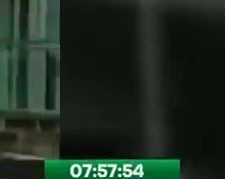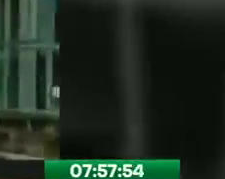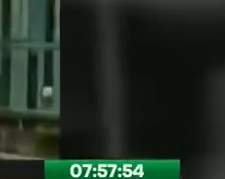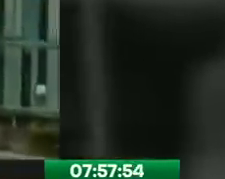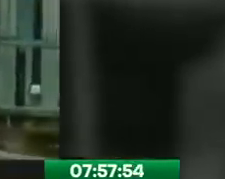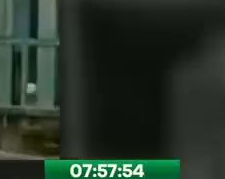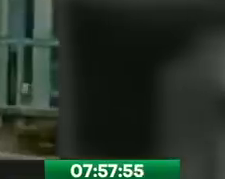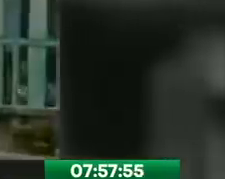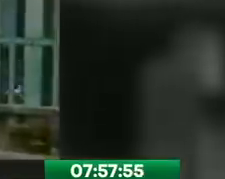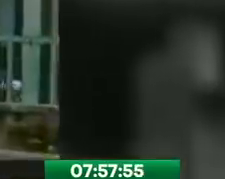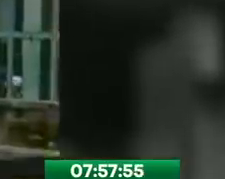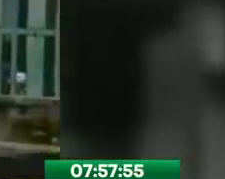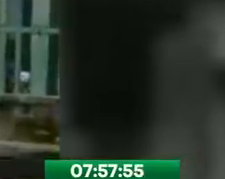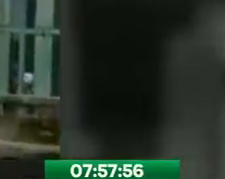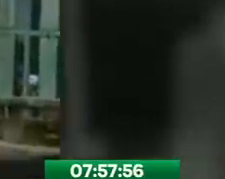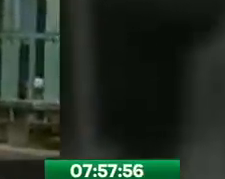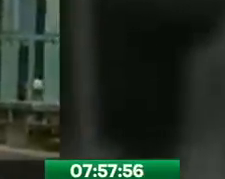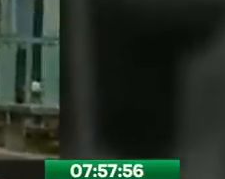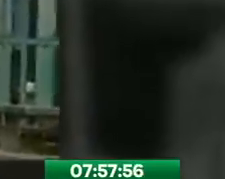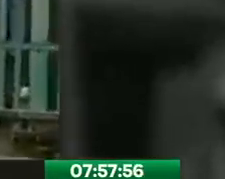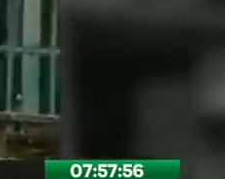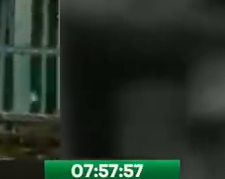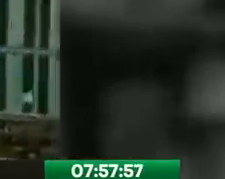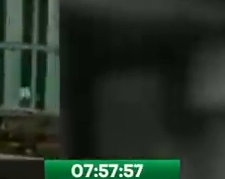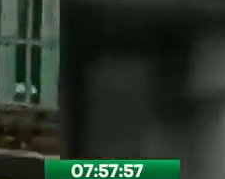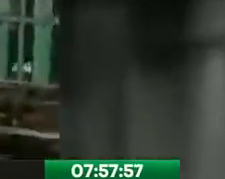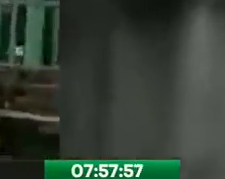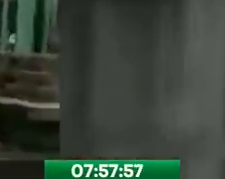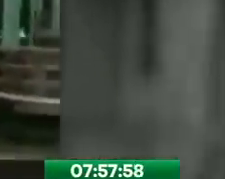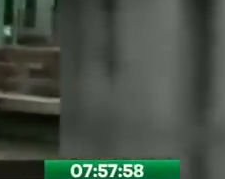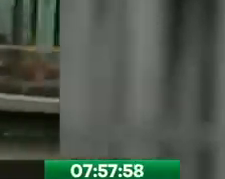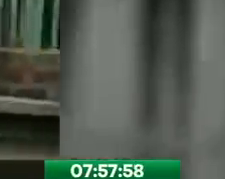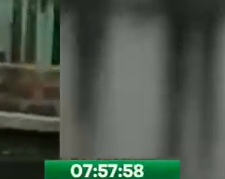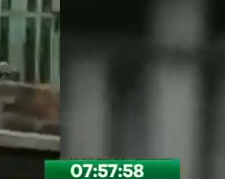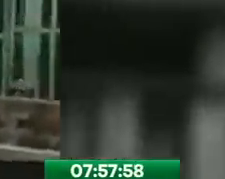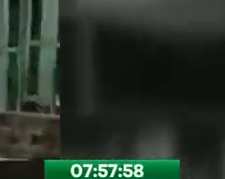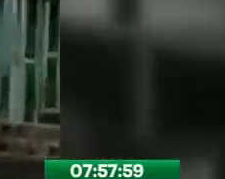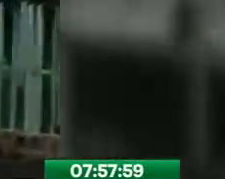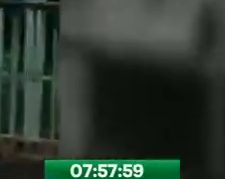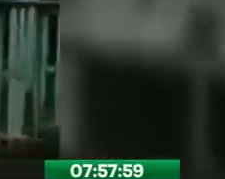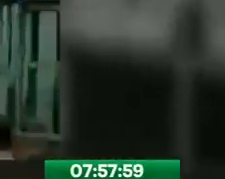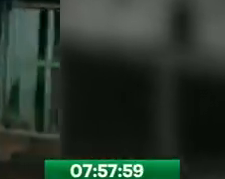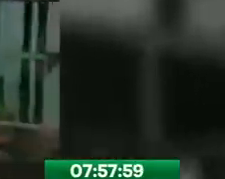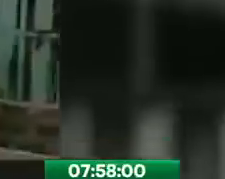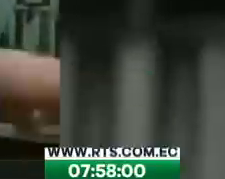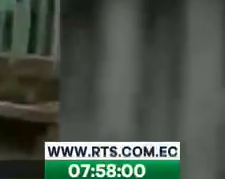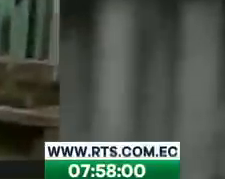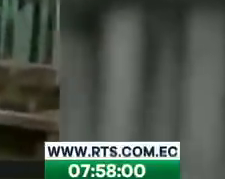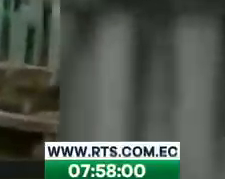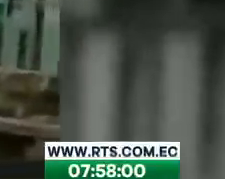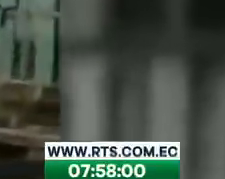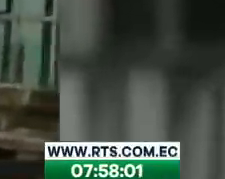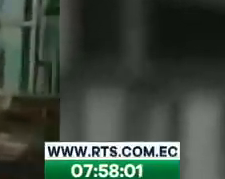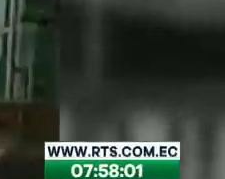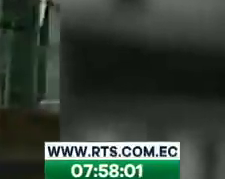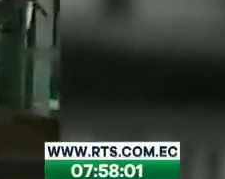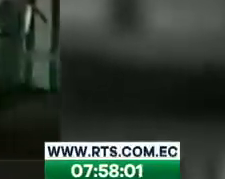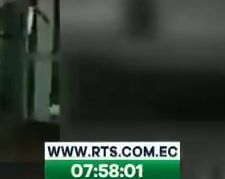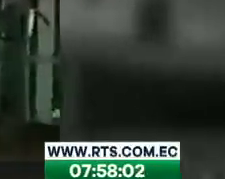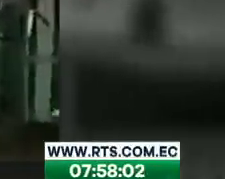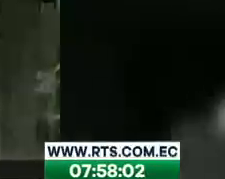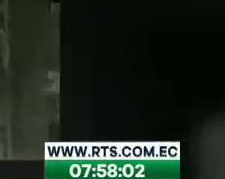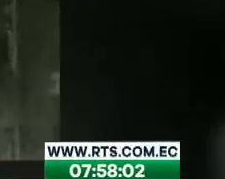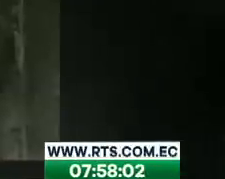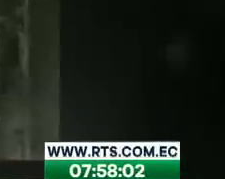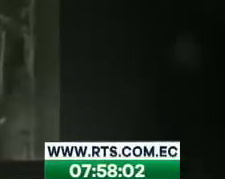obviamente en desesperación tratando de ayudar tratando de resolver pero es complicado y el tema sobre todo esos lugares que hay construcción mixta